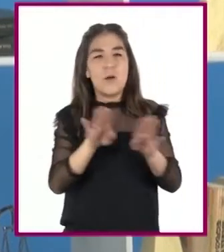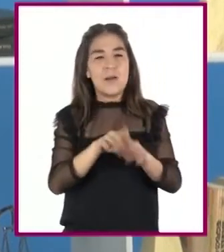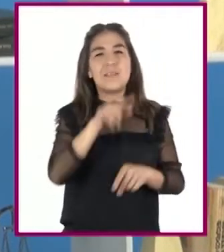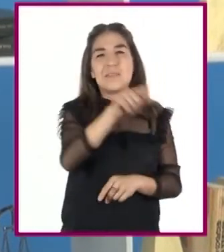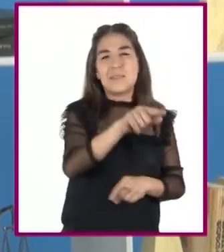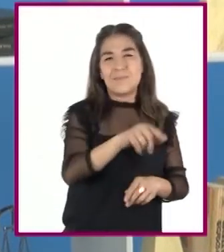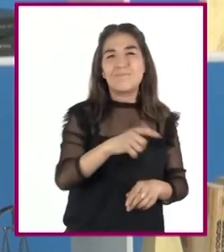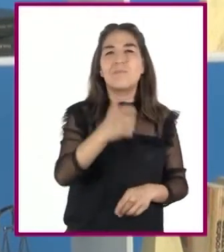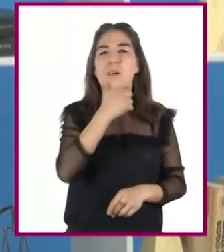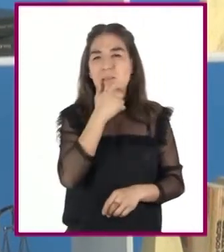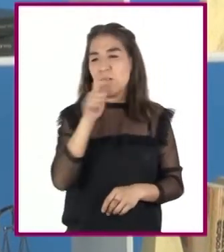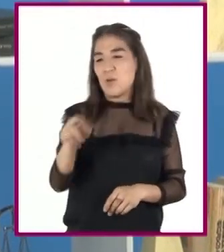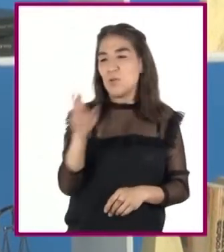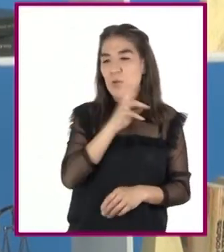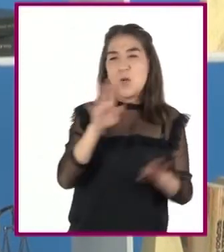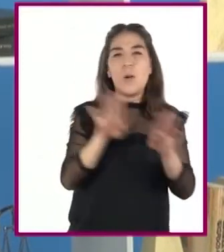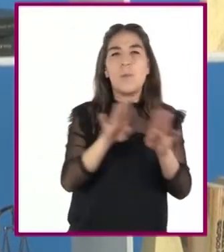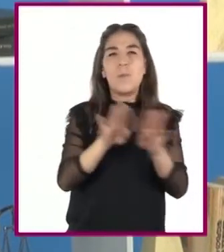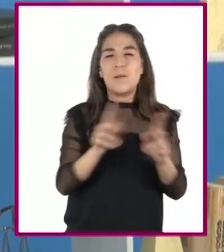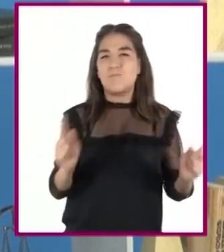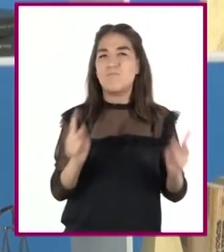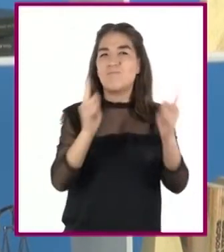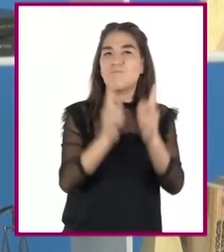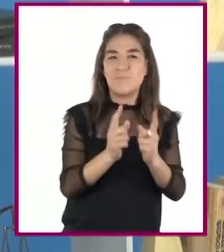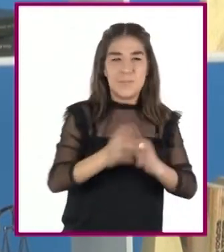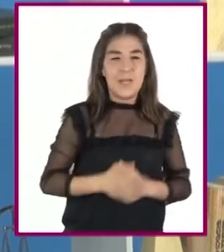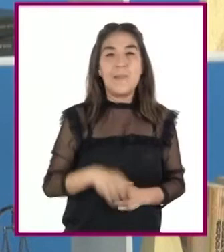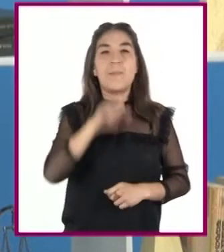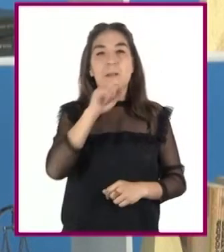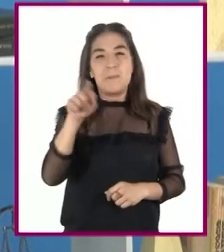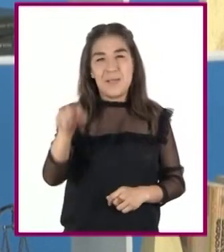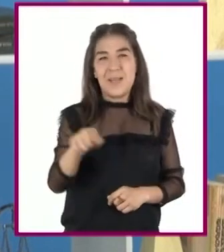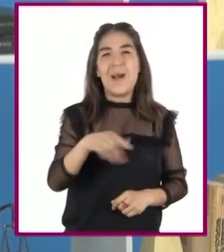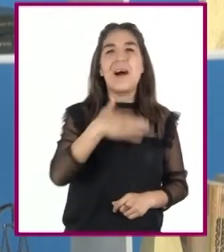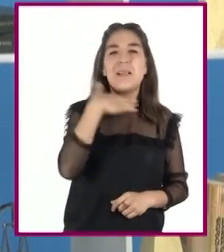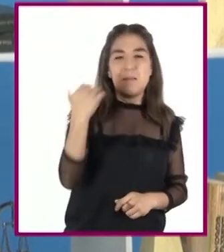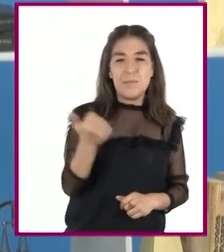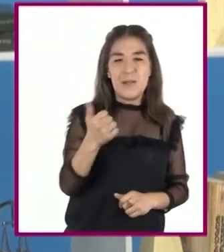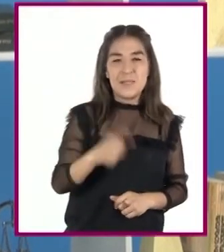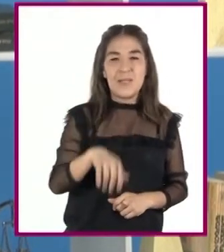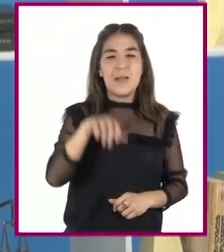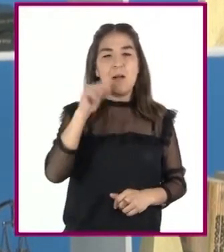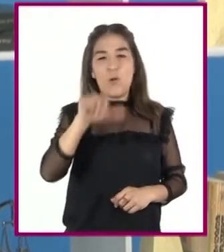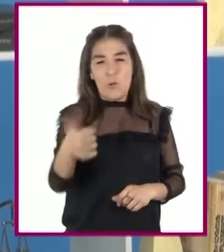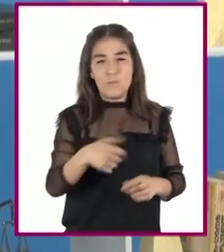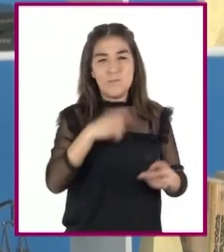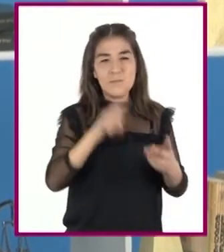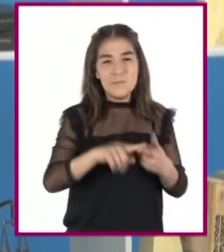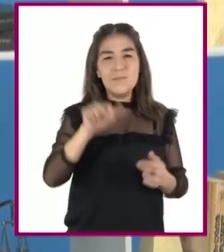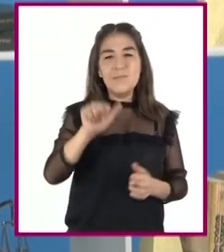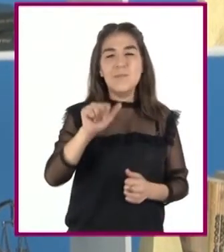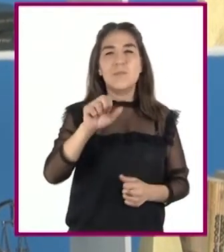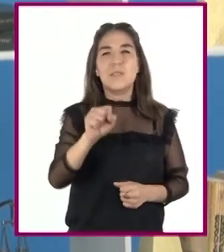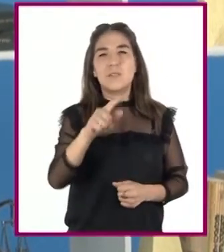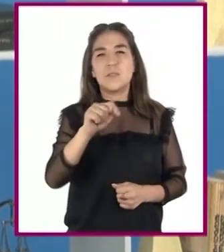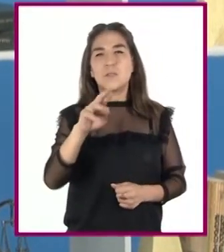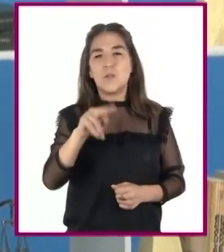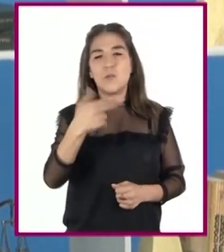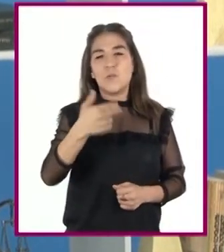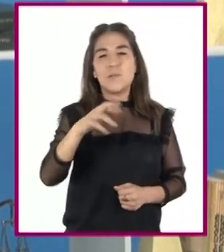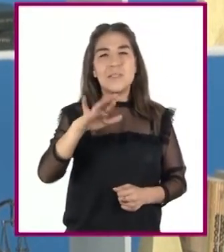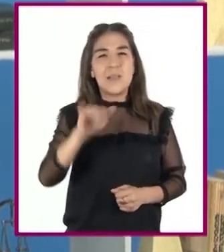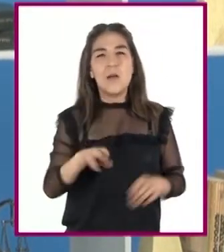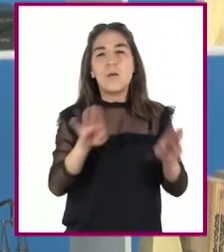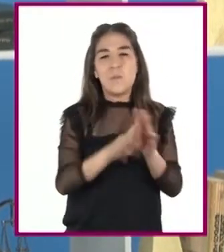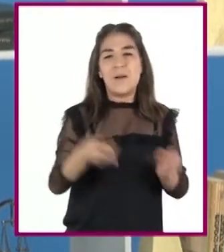Reino Unido. En contraparte, Alemania y Austria-Hungría, que querían evitar la unión serbia y la presencia de